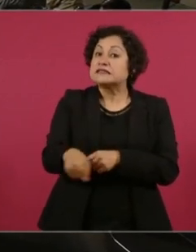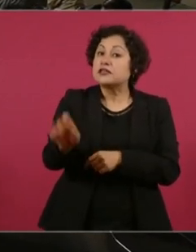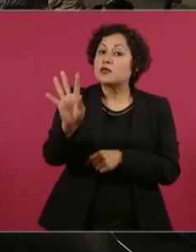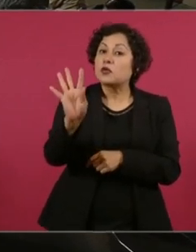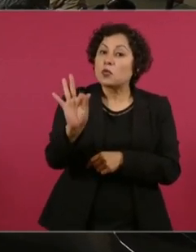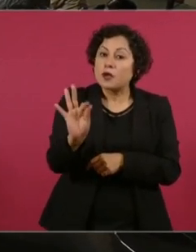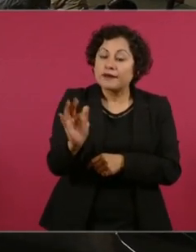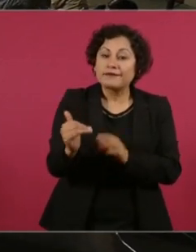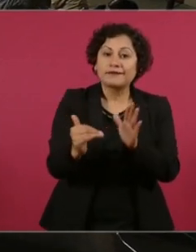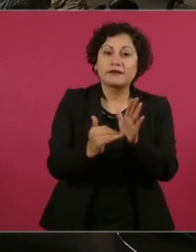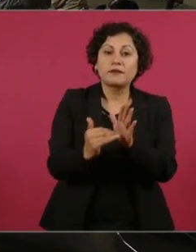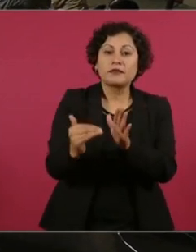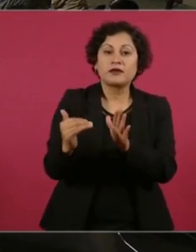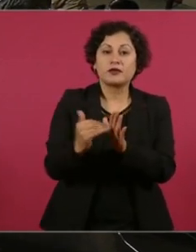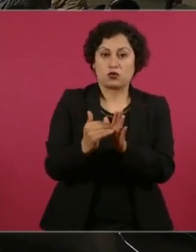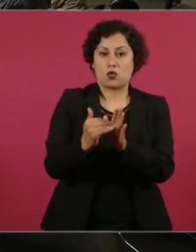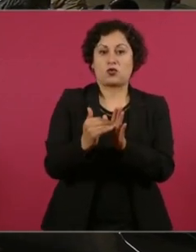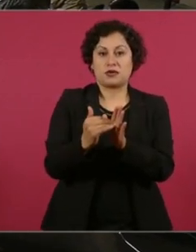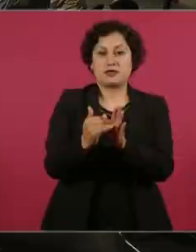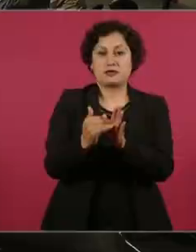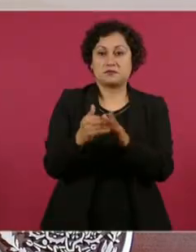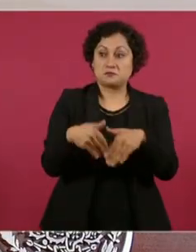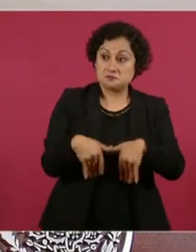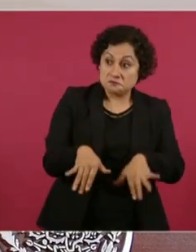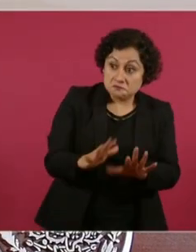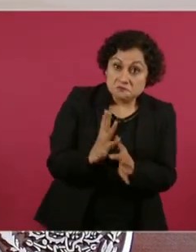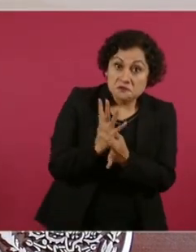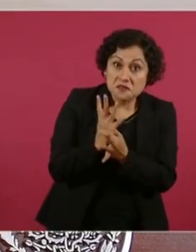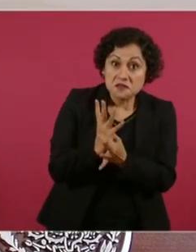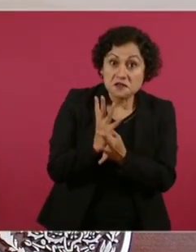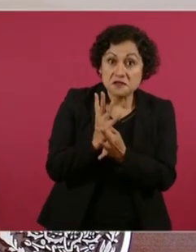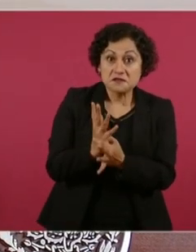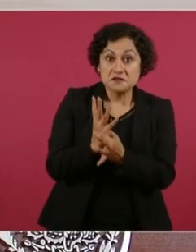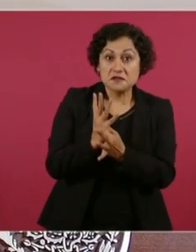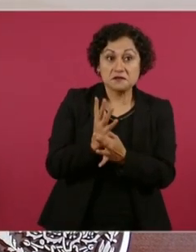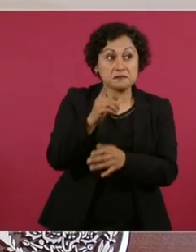Millones de supuestas personas